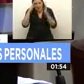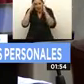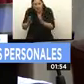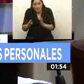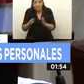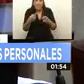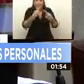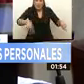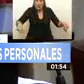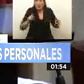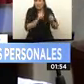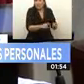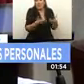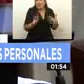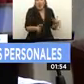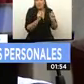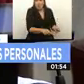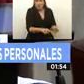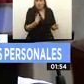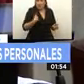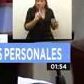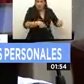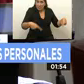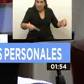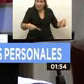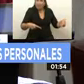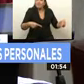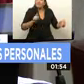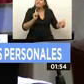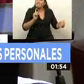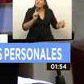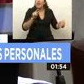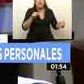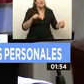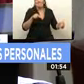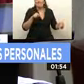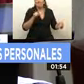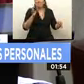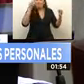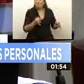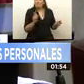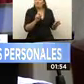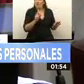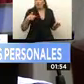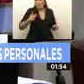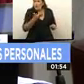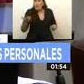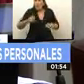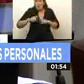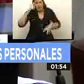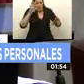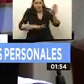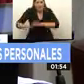estos recursos no solo es social y políticamente insustentable sino que además